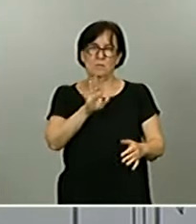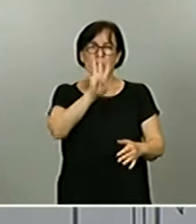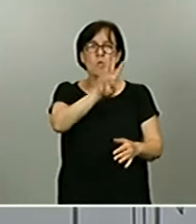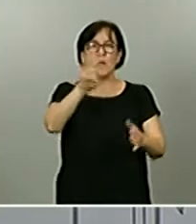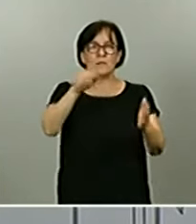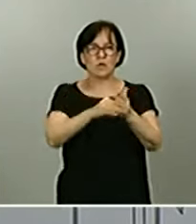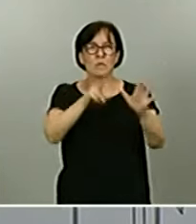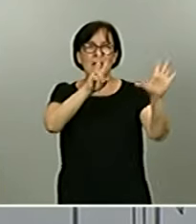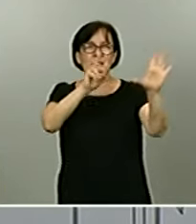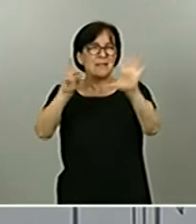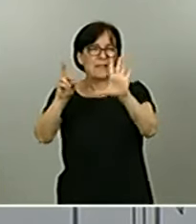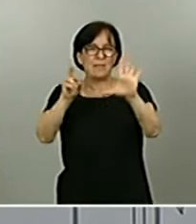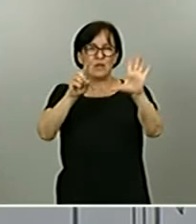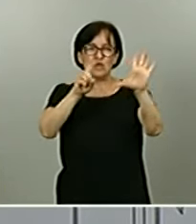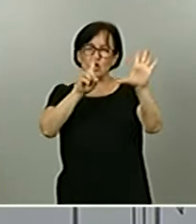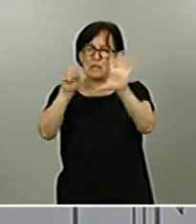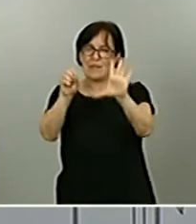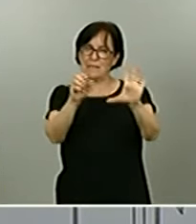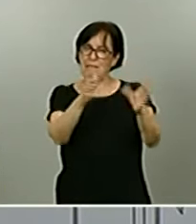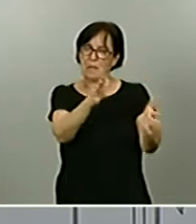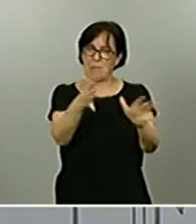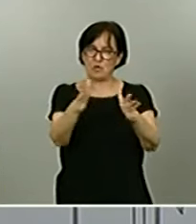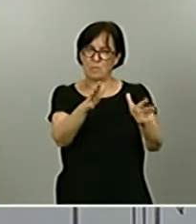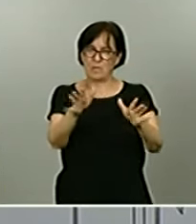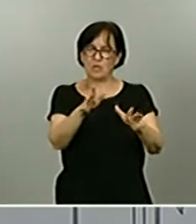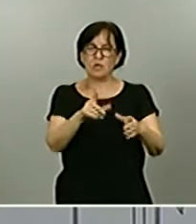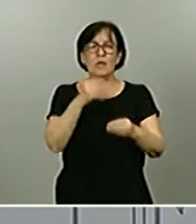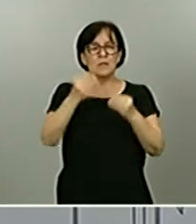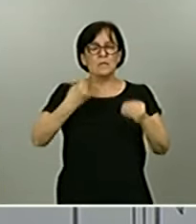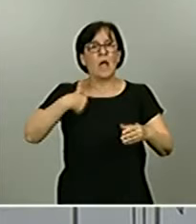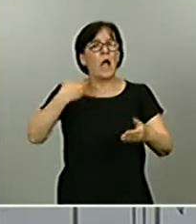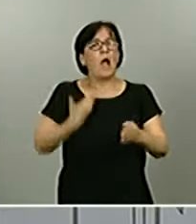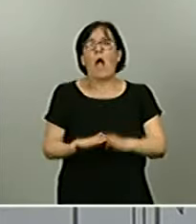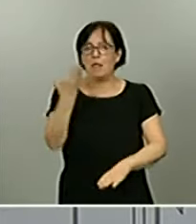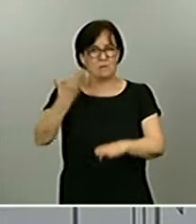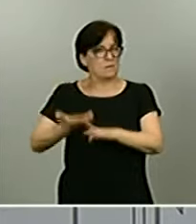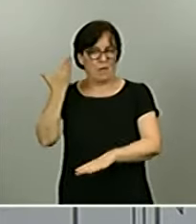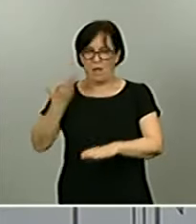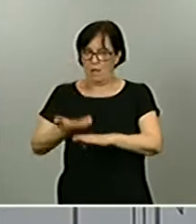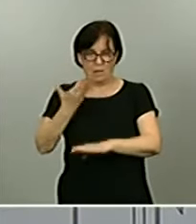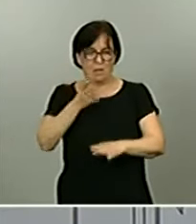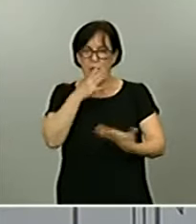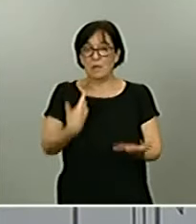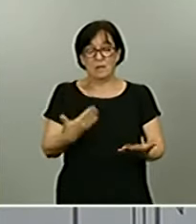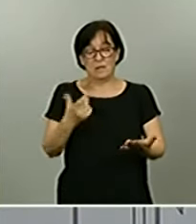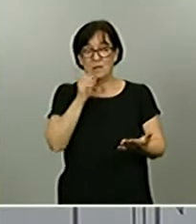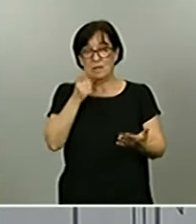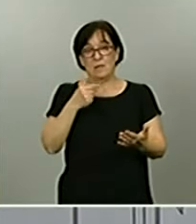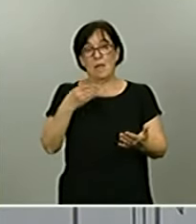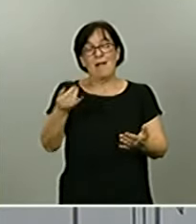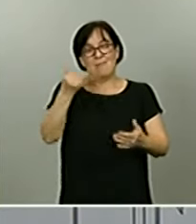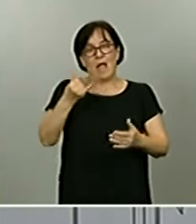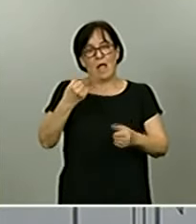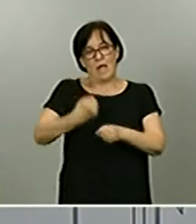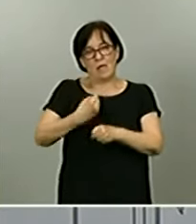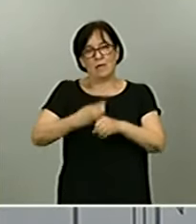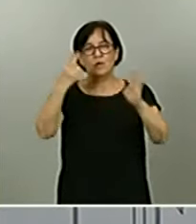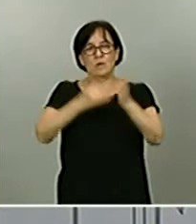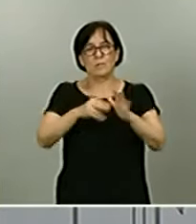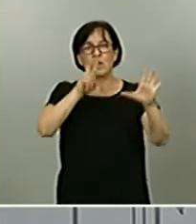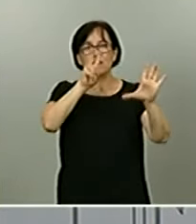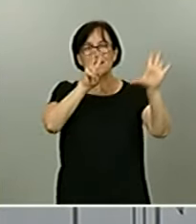43.760, poco más o menos, han sido ya dados de alta y quedarían de baja laboral 7.722. No